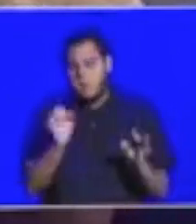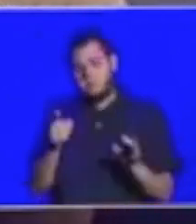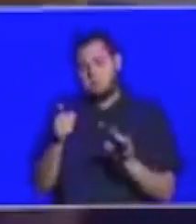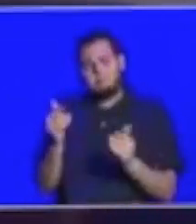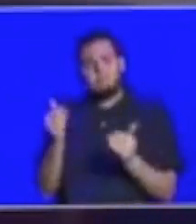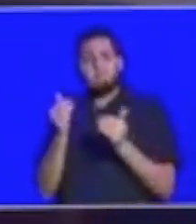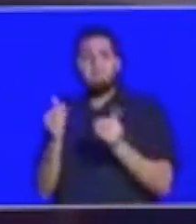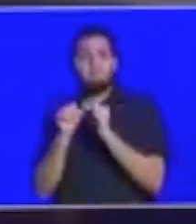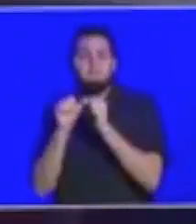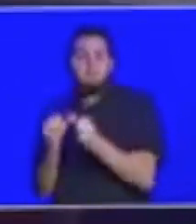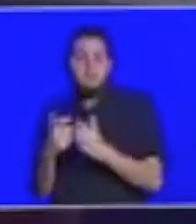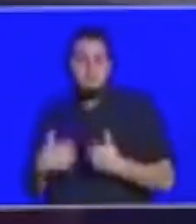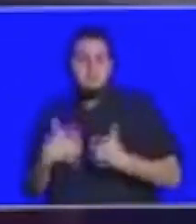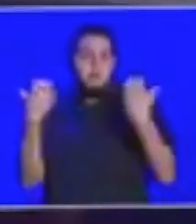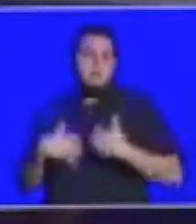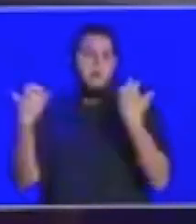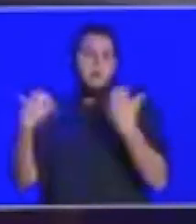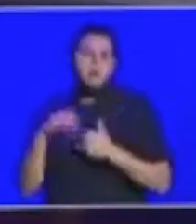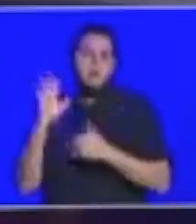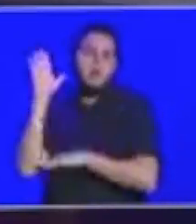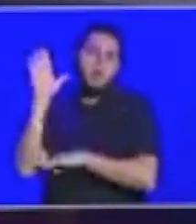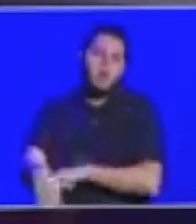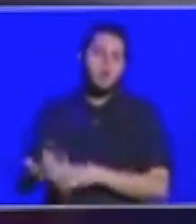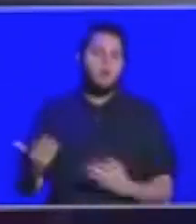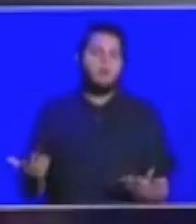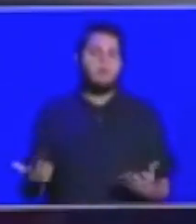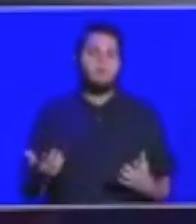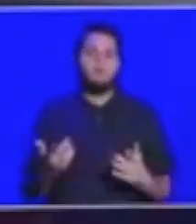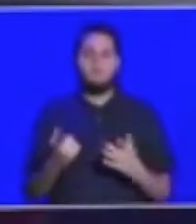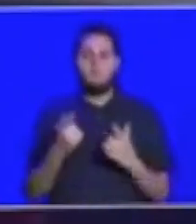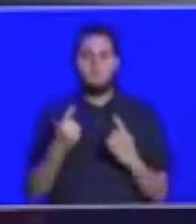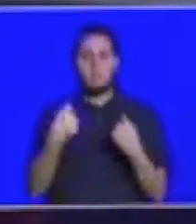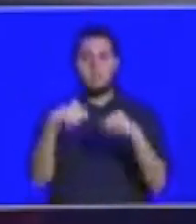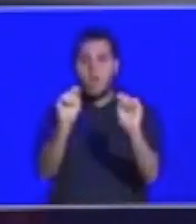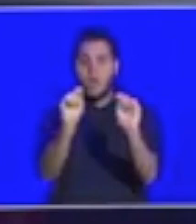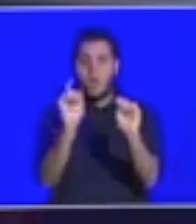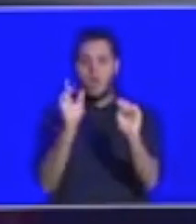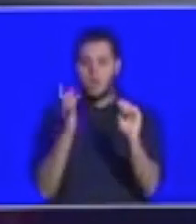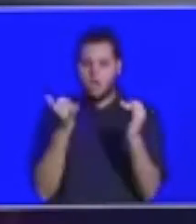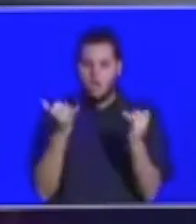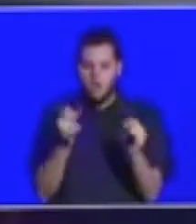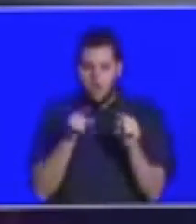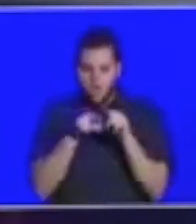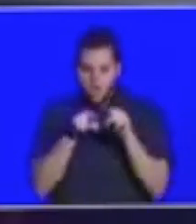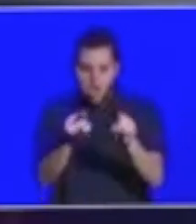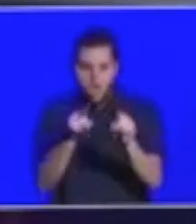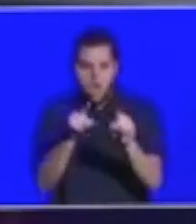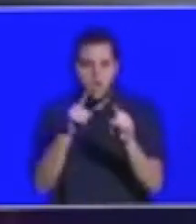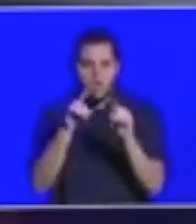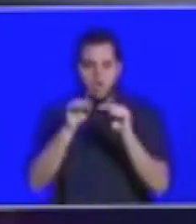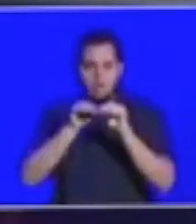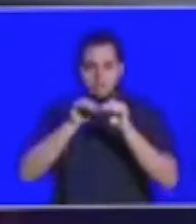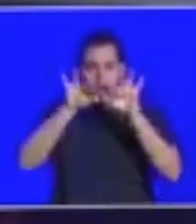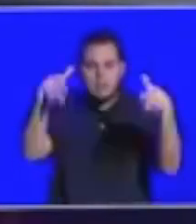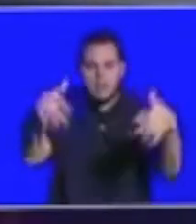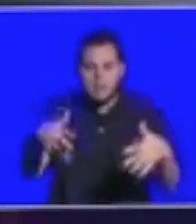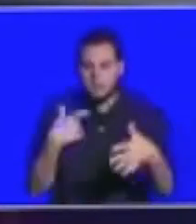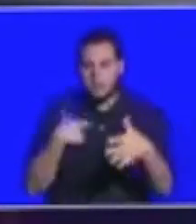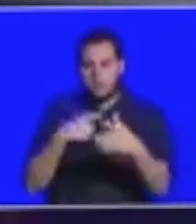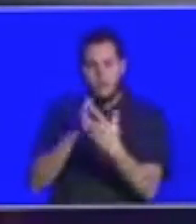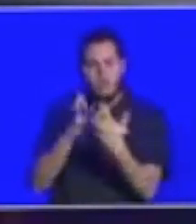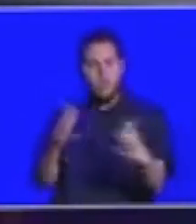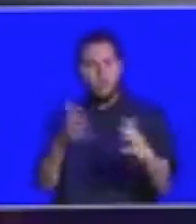tiempo. Por ejemplo, tratar de no vivir en medio de una pandemia es alejarse de una